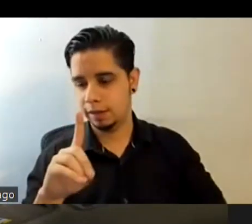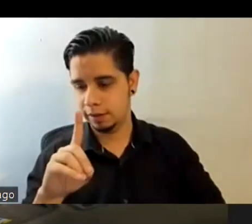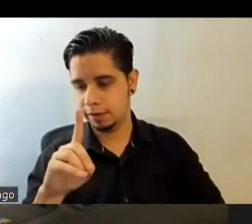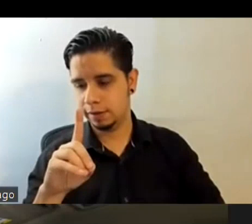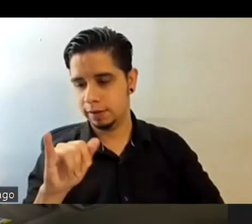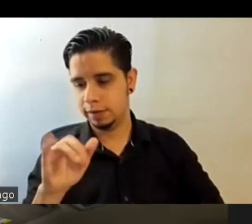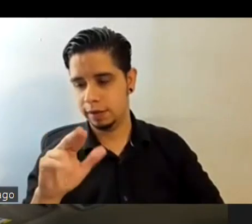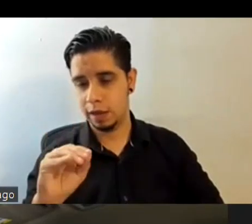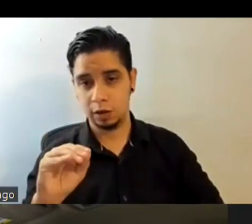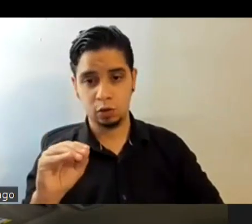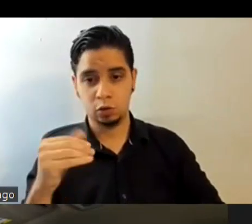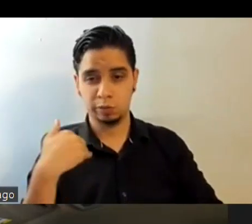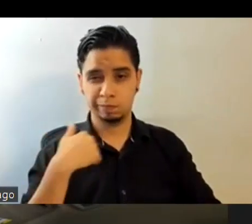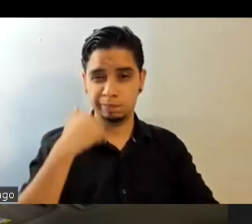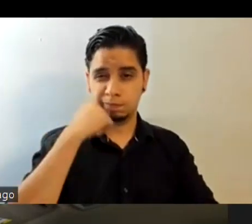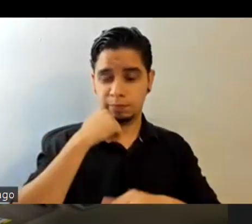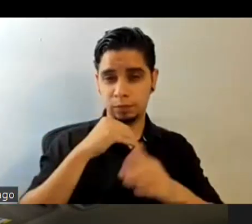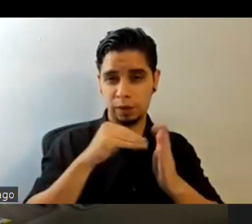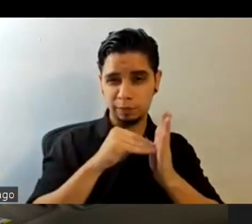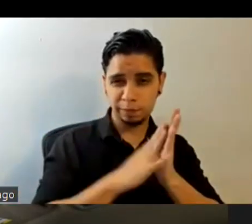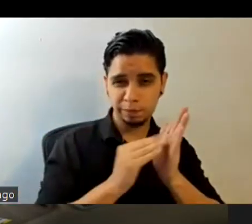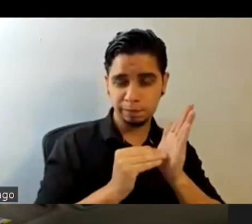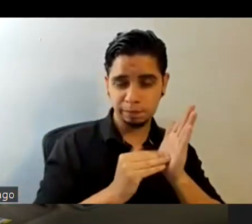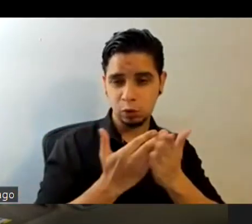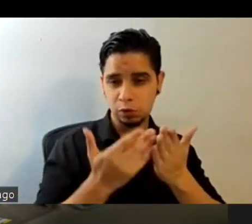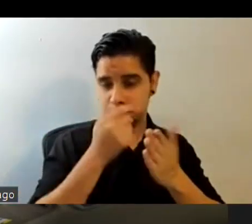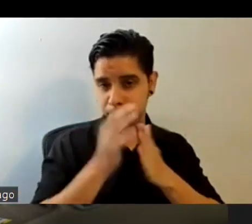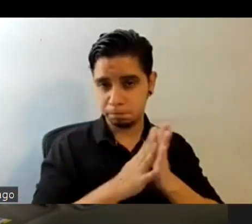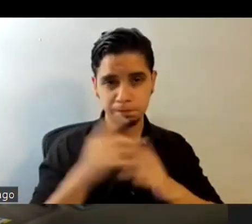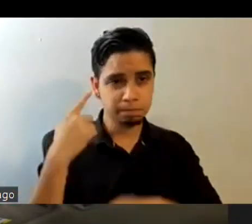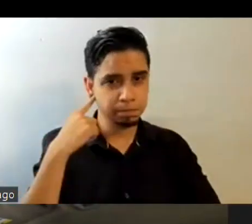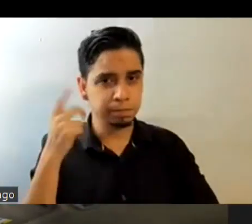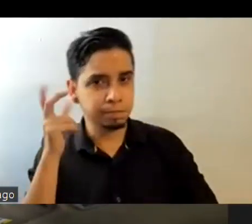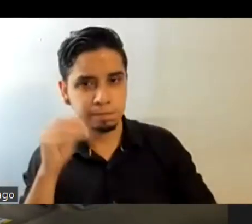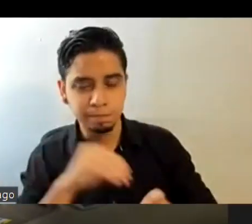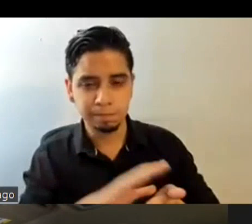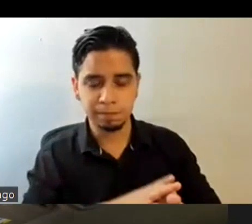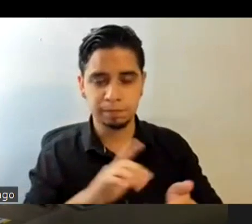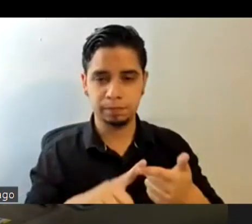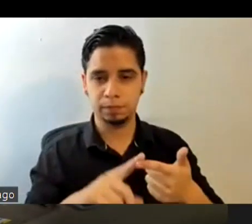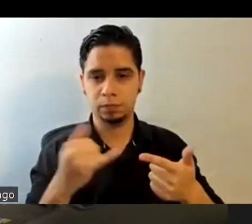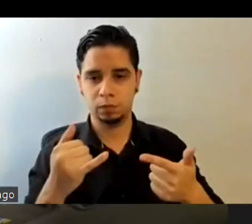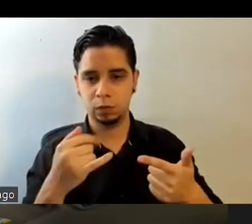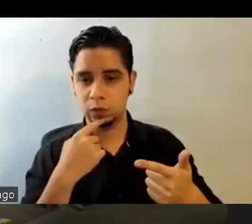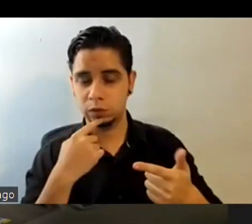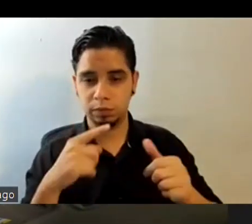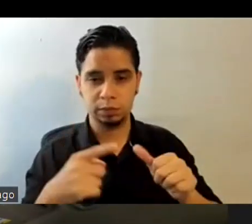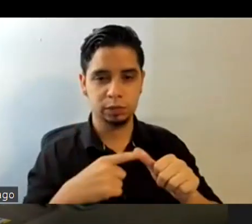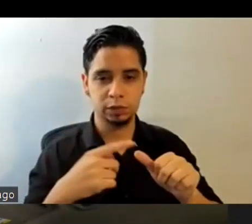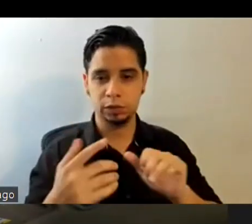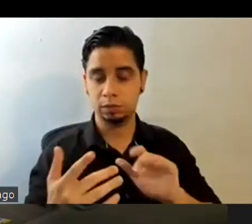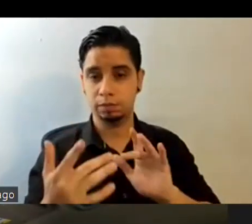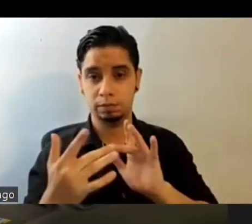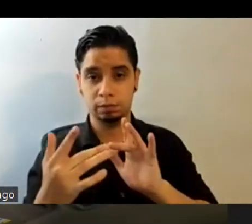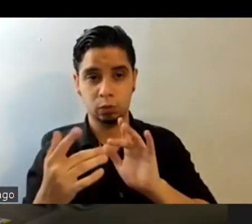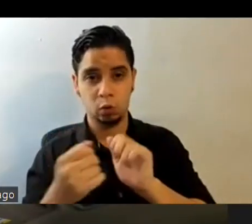viaje y todos los días apuntaba cosas que escuchaba, cosas interesantes. Mira, acaban de decir que se comunicaron por primera vez con el área